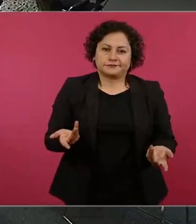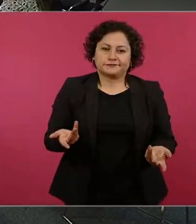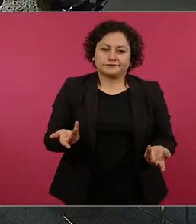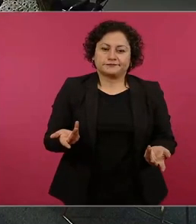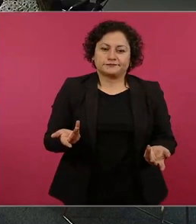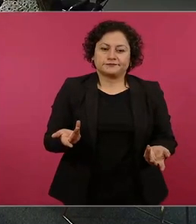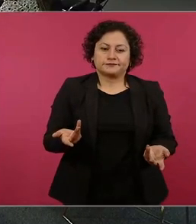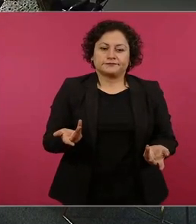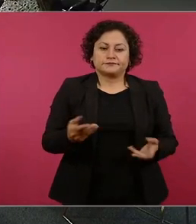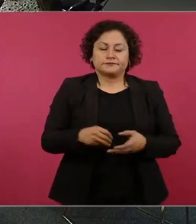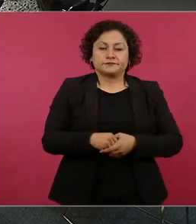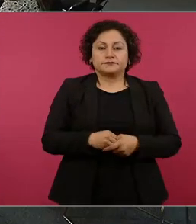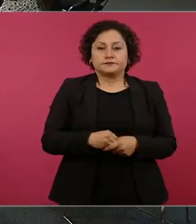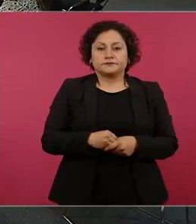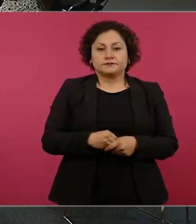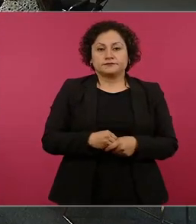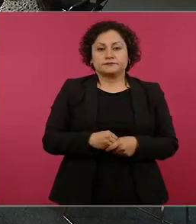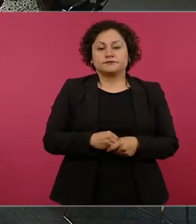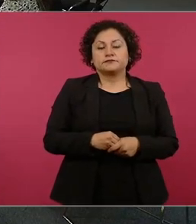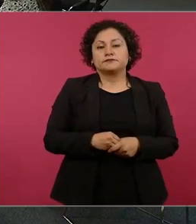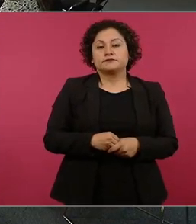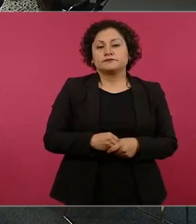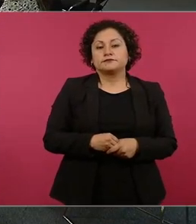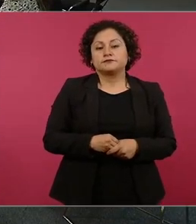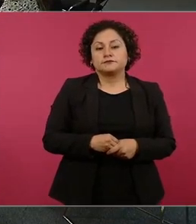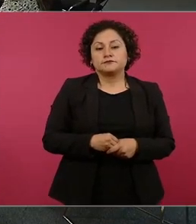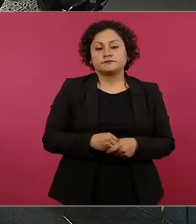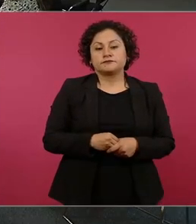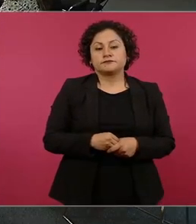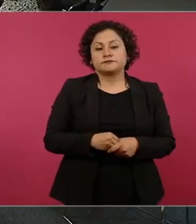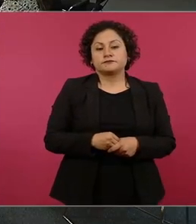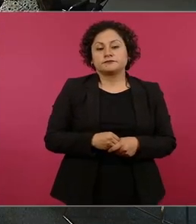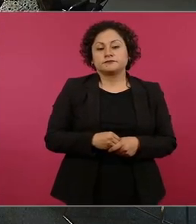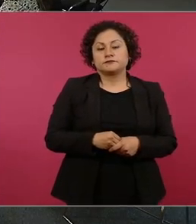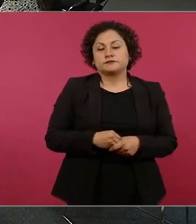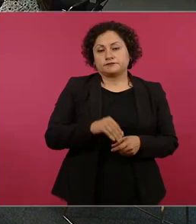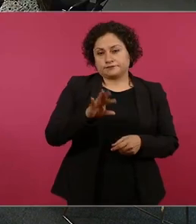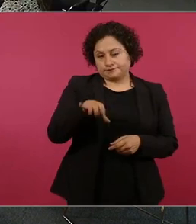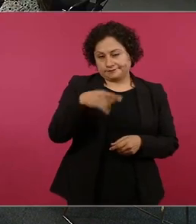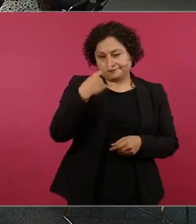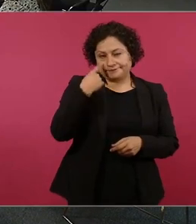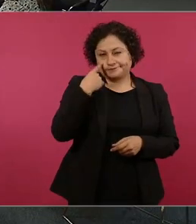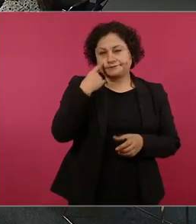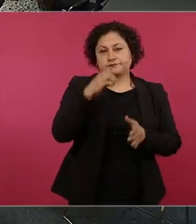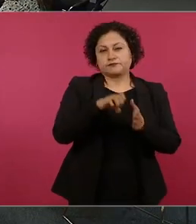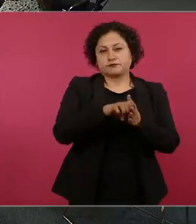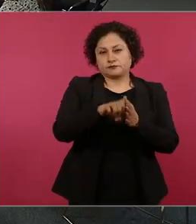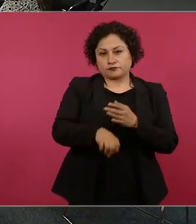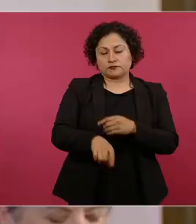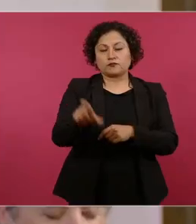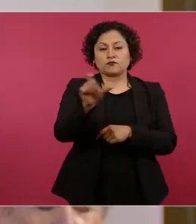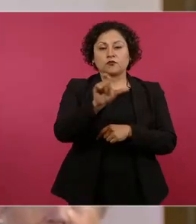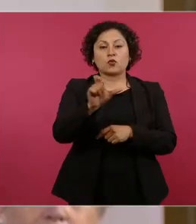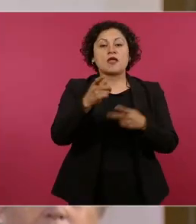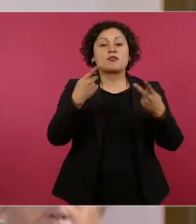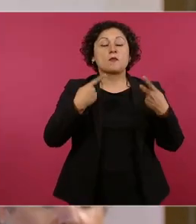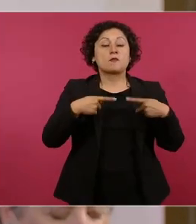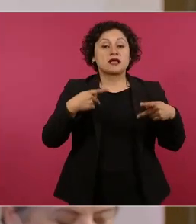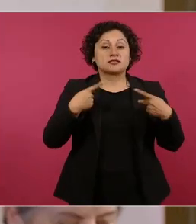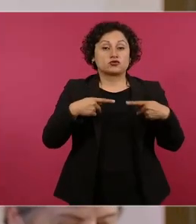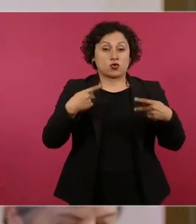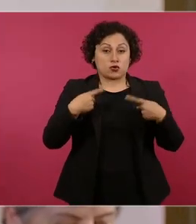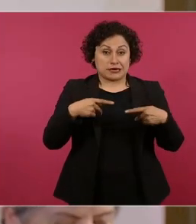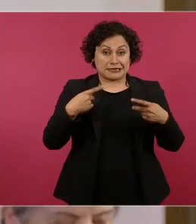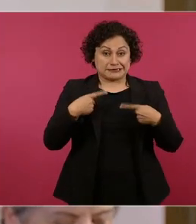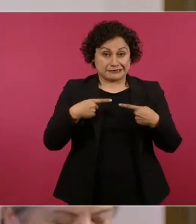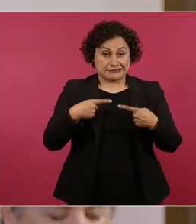uno en la cuando van a este hacer un reclamo fuerte